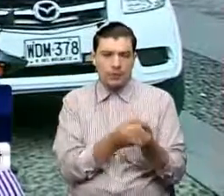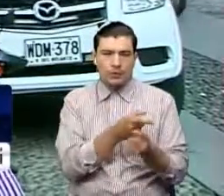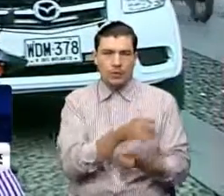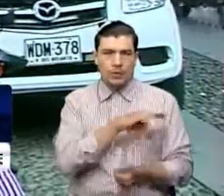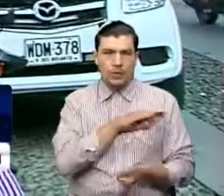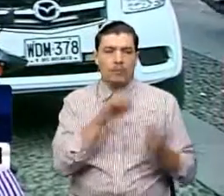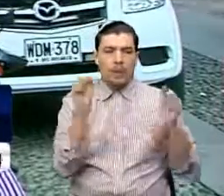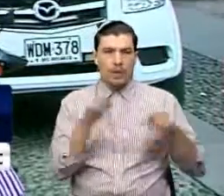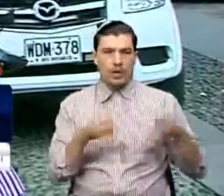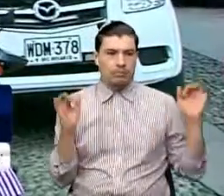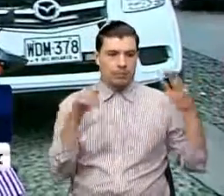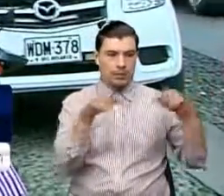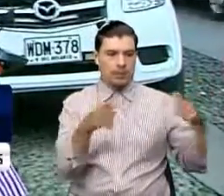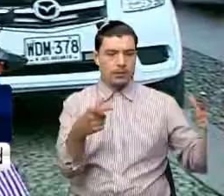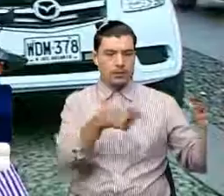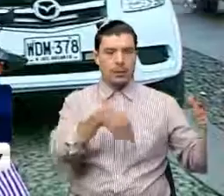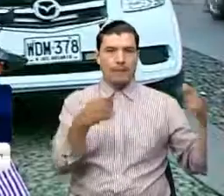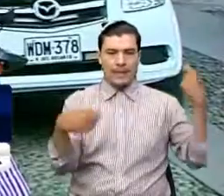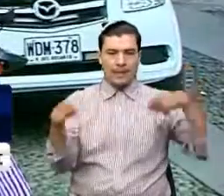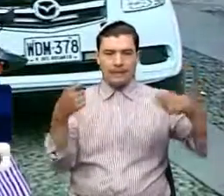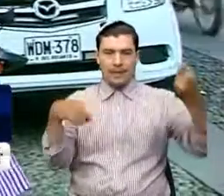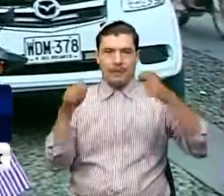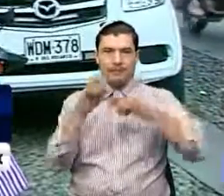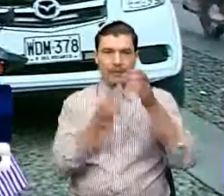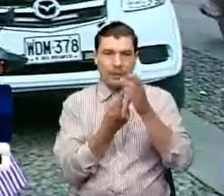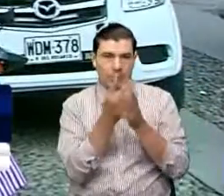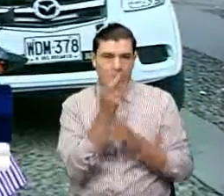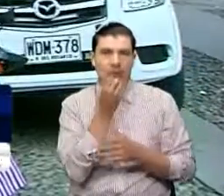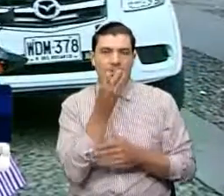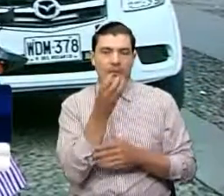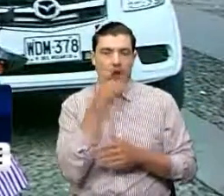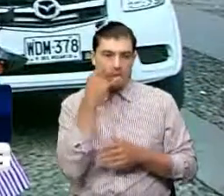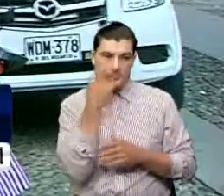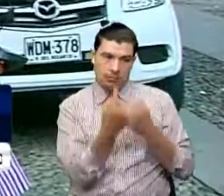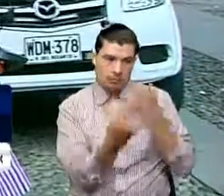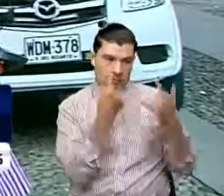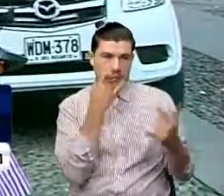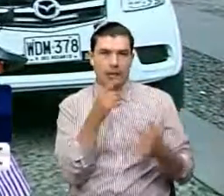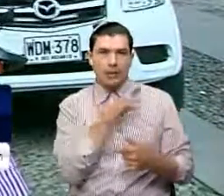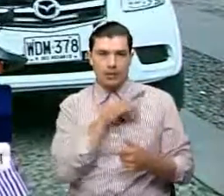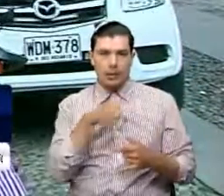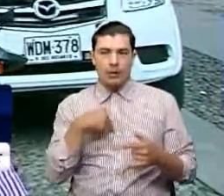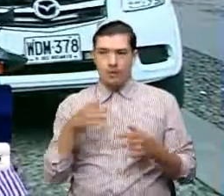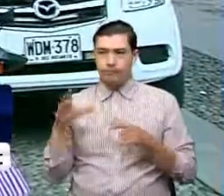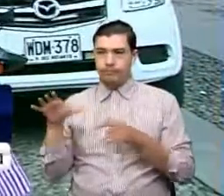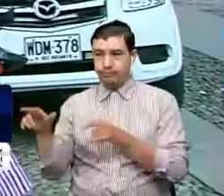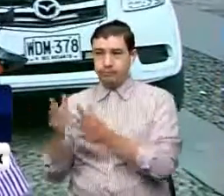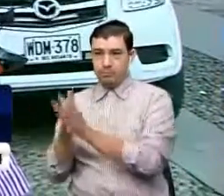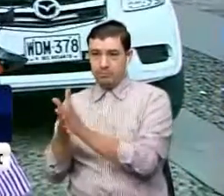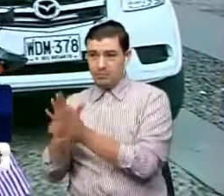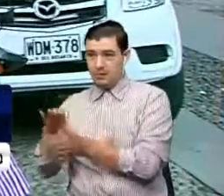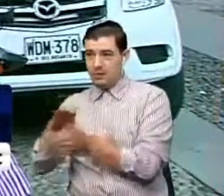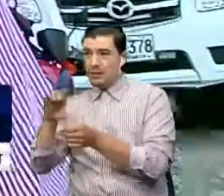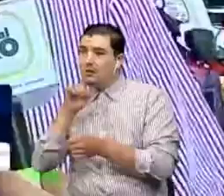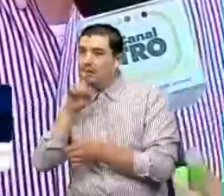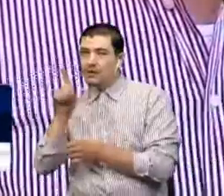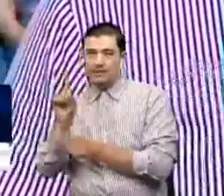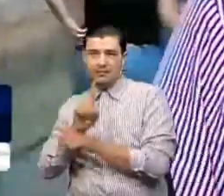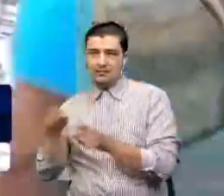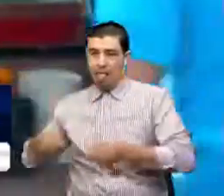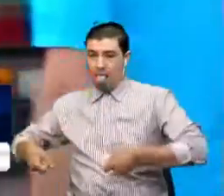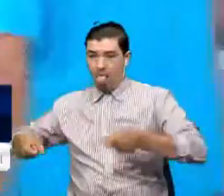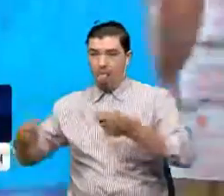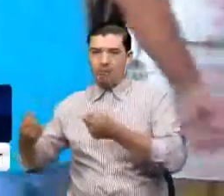cal díaz para que sea de una manera organizada y sea atractivo y con eso pues vamos sacando del centro de la ciudad en las carretas de